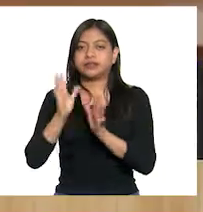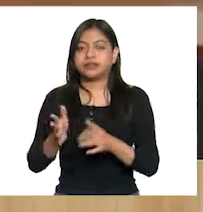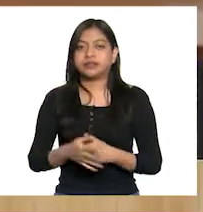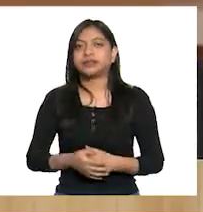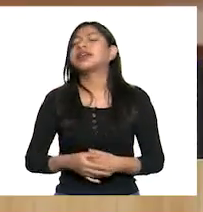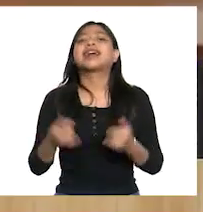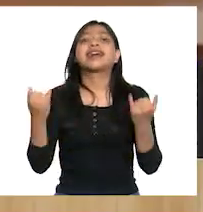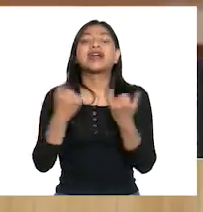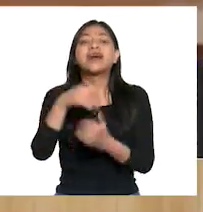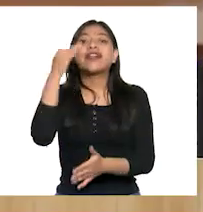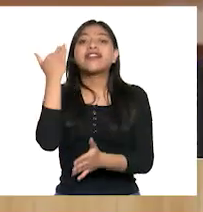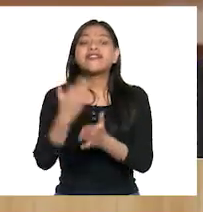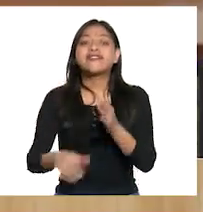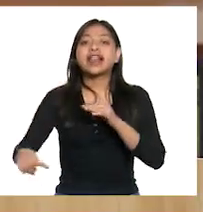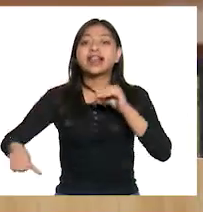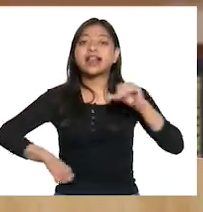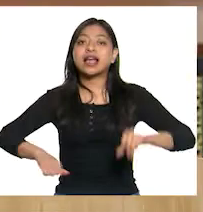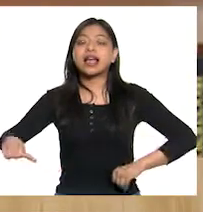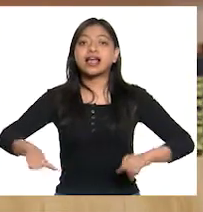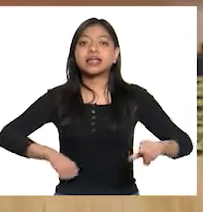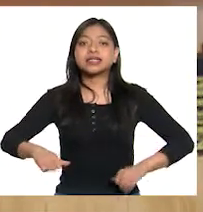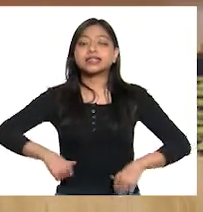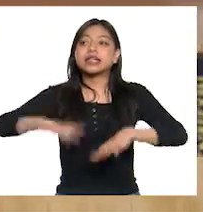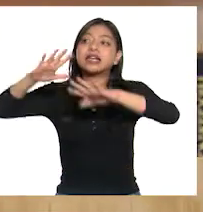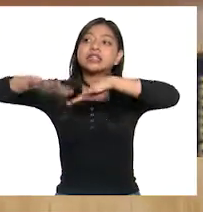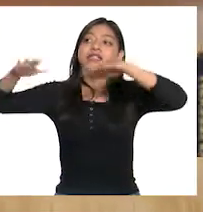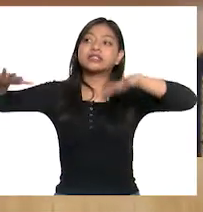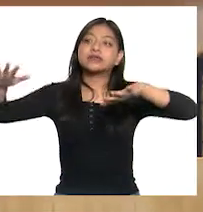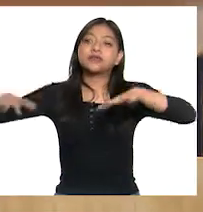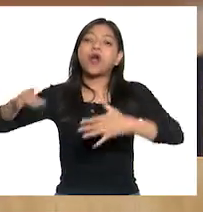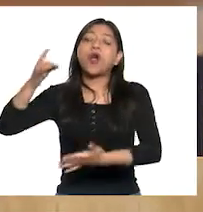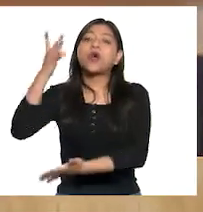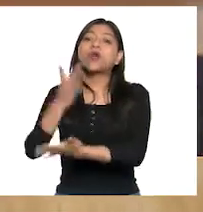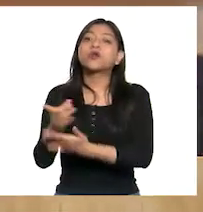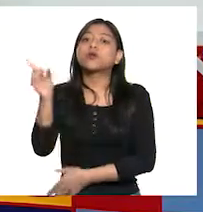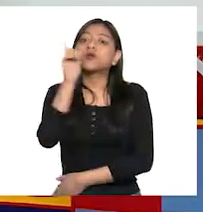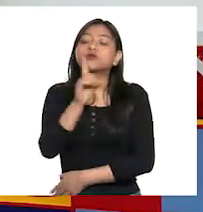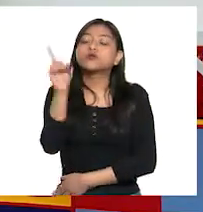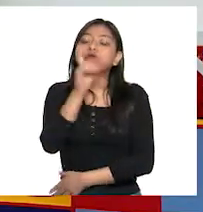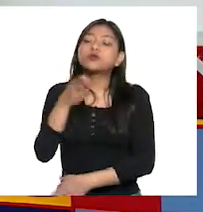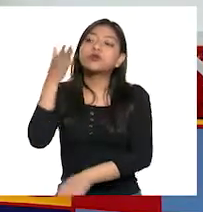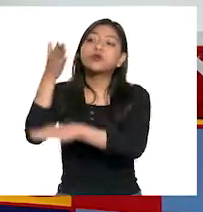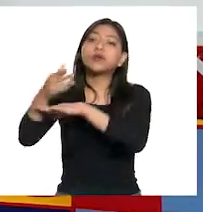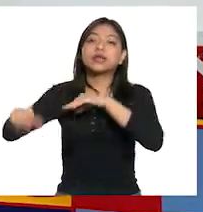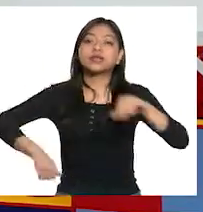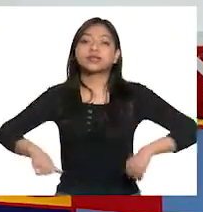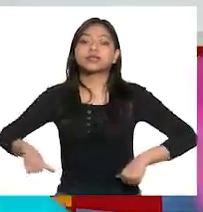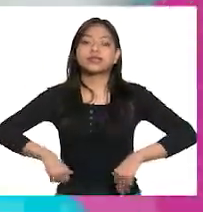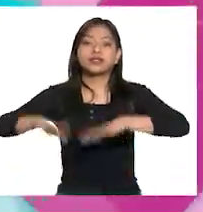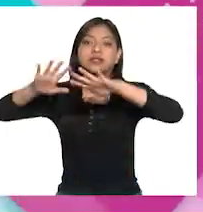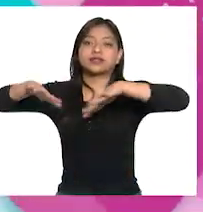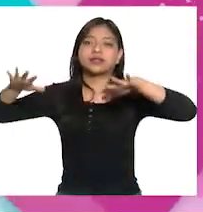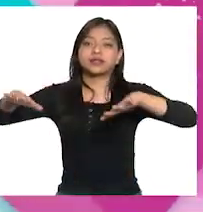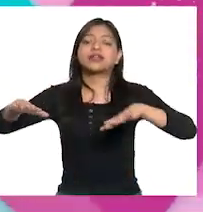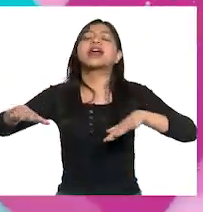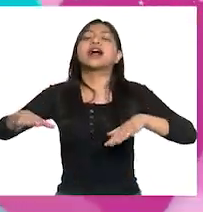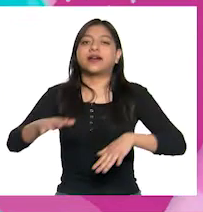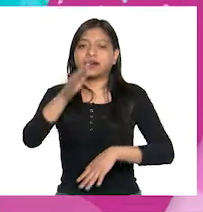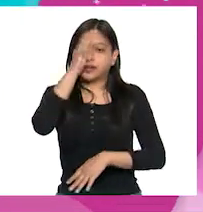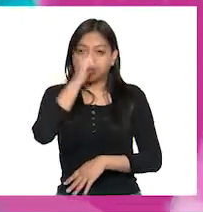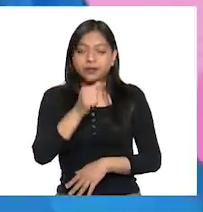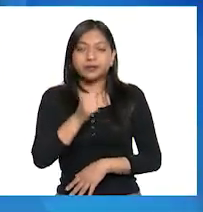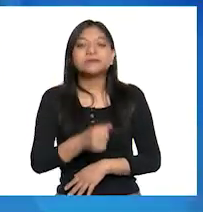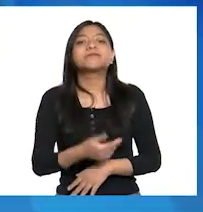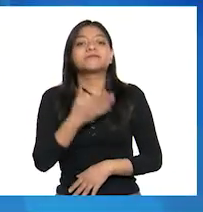Actividades acuáticas solo iban a ser el domingo. Ok, entonces son 180 por 2.